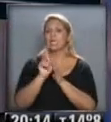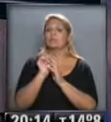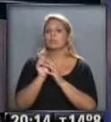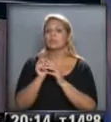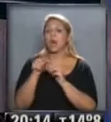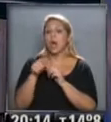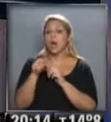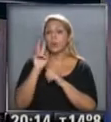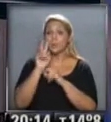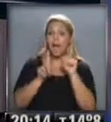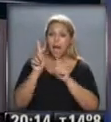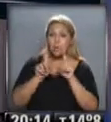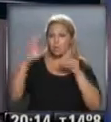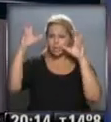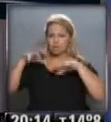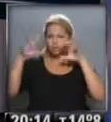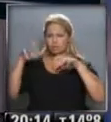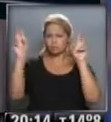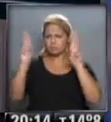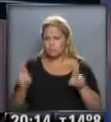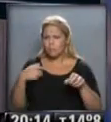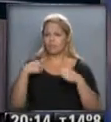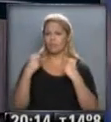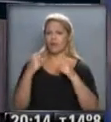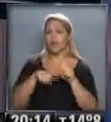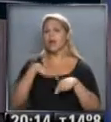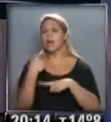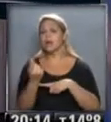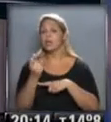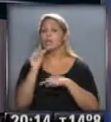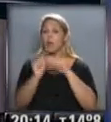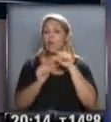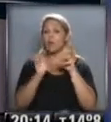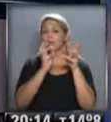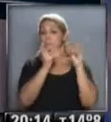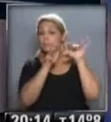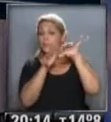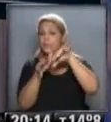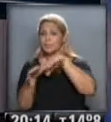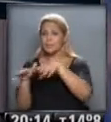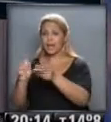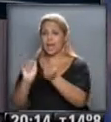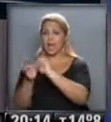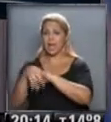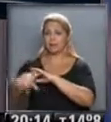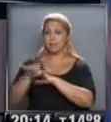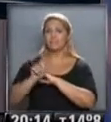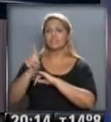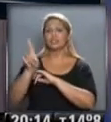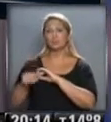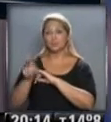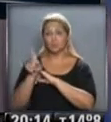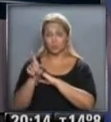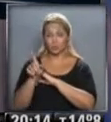si bien ahora se están registrando algunas tormentas, algunas lluvias aisladas en el oeste de Buenos Aires, lentamente se irán desplazando hacia el este, en el norte de Buenos Aires y sur del